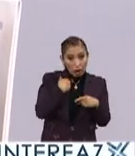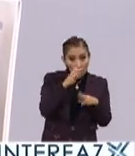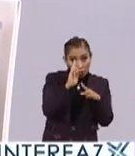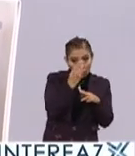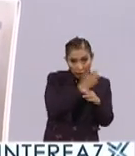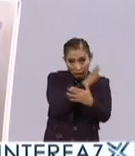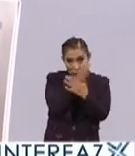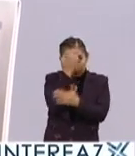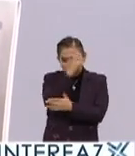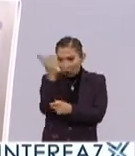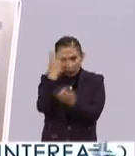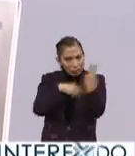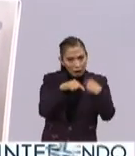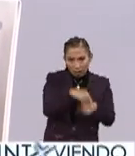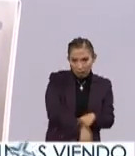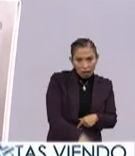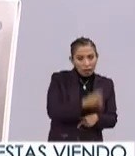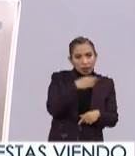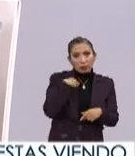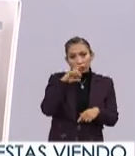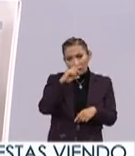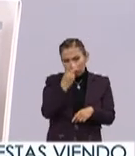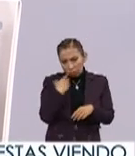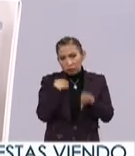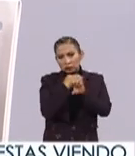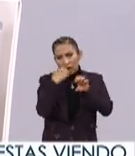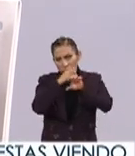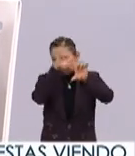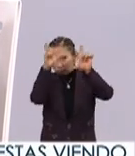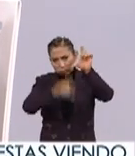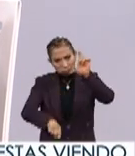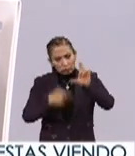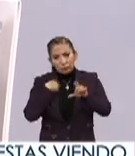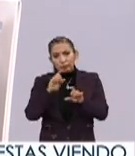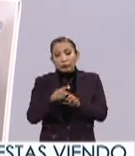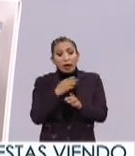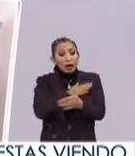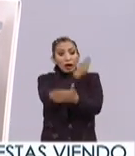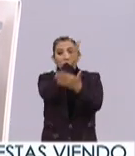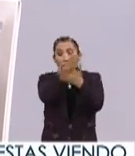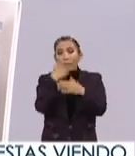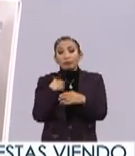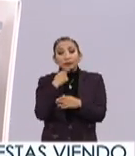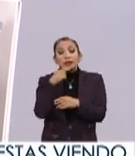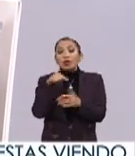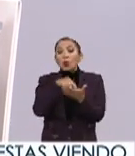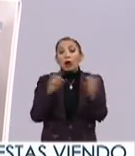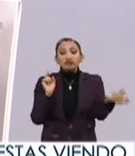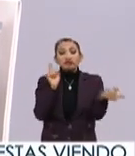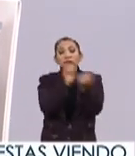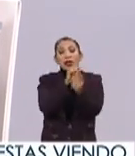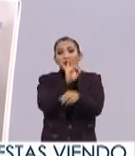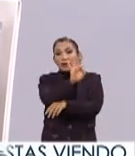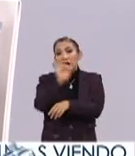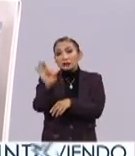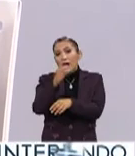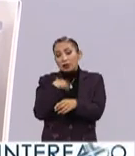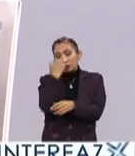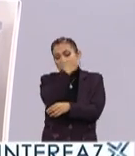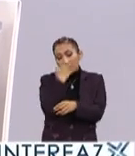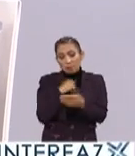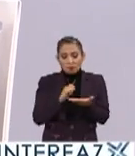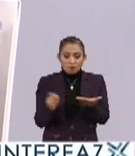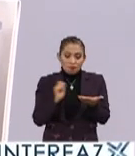el examen. No tienen que venir a Chapingo. En los 32 estados. En los 32 estados. Y entonces ahí ya se le dice dónde nos vemos tal fecha y se hace el